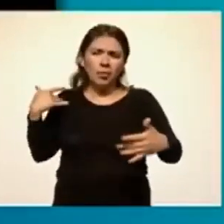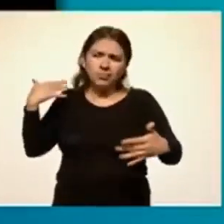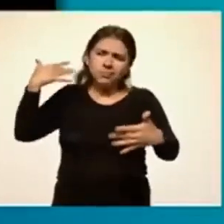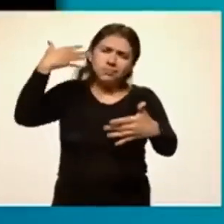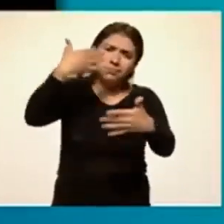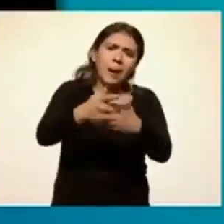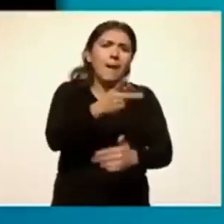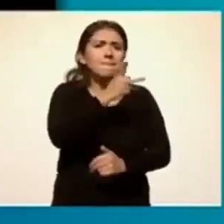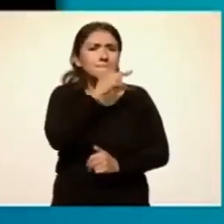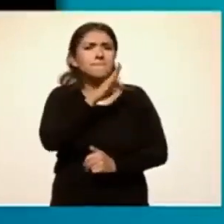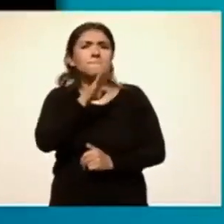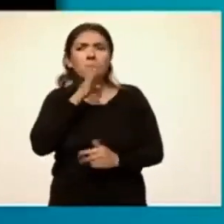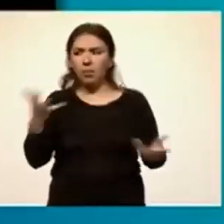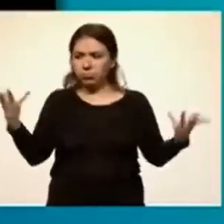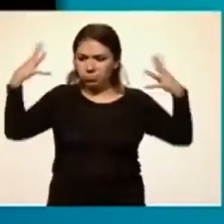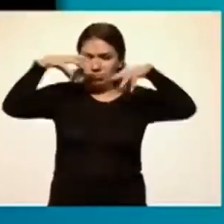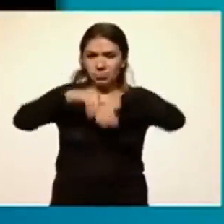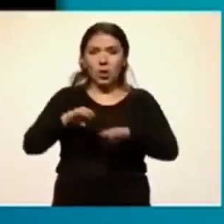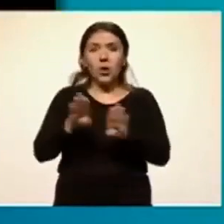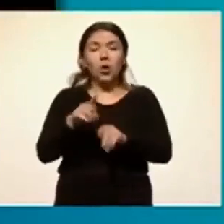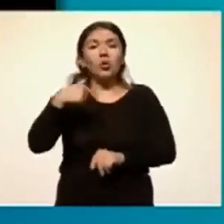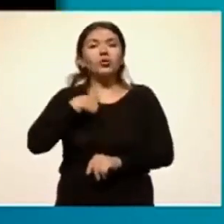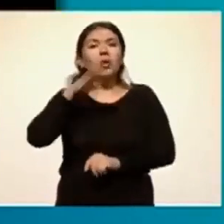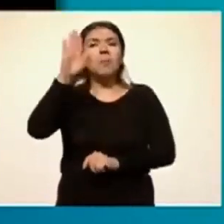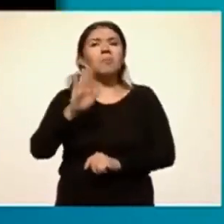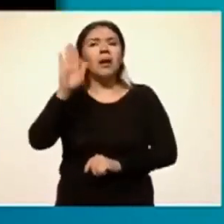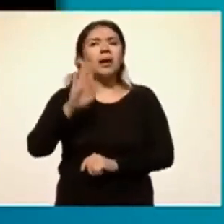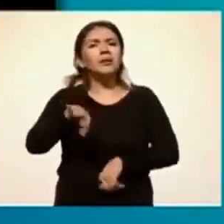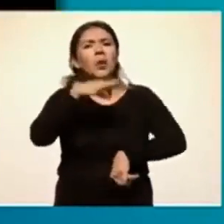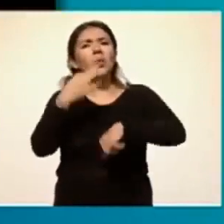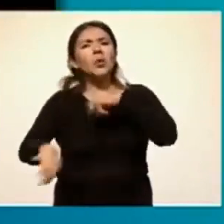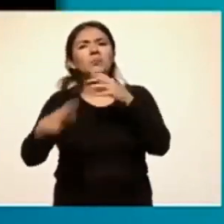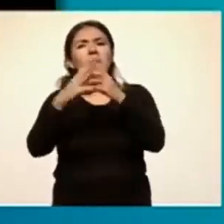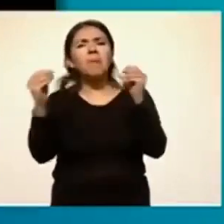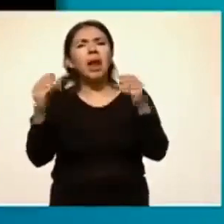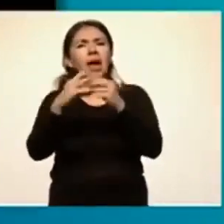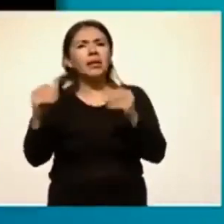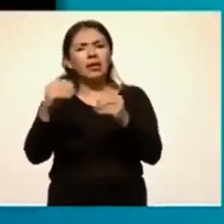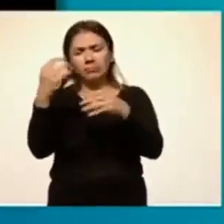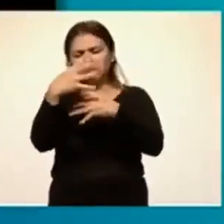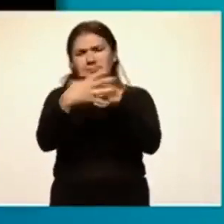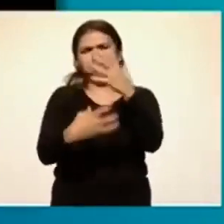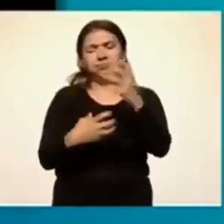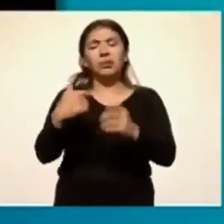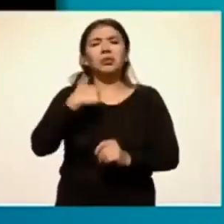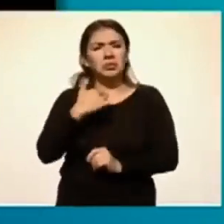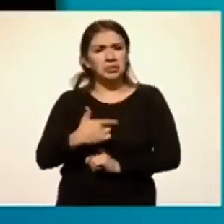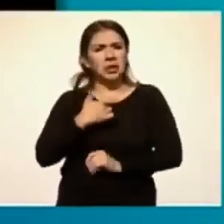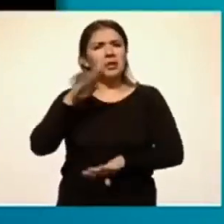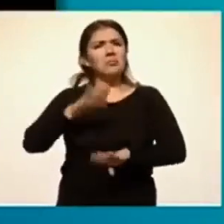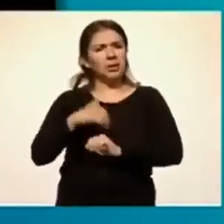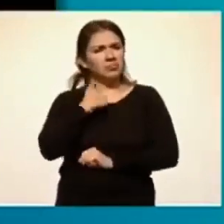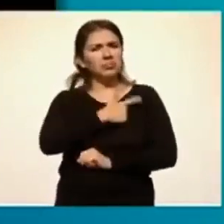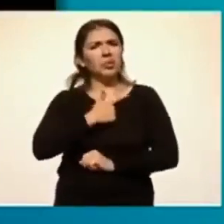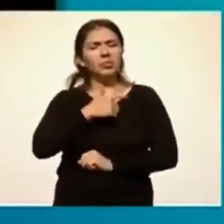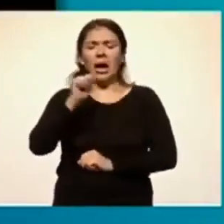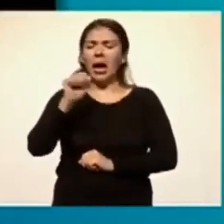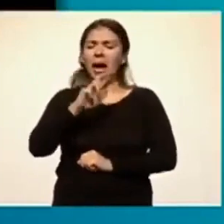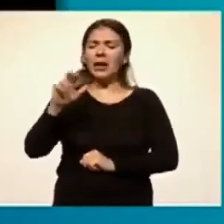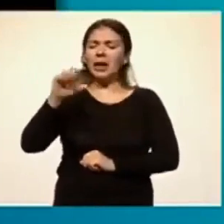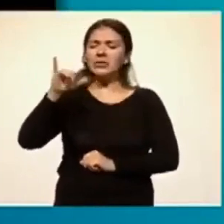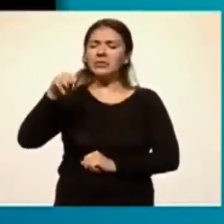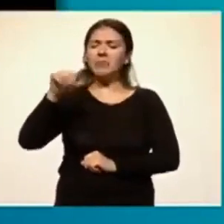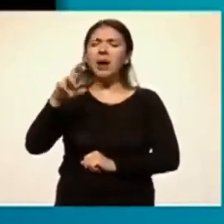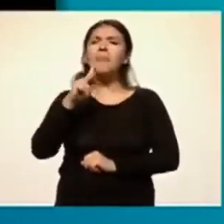paternos y maternos como si fuera el vástago de un racimo de plátanos, y aunque siento preferencia por el verbo arracimar, me